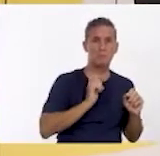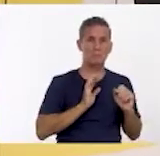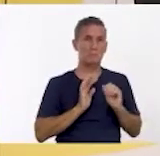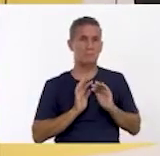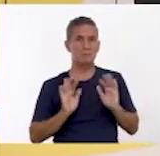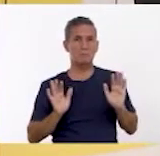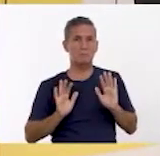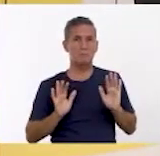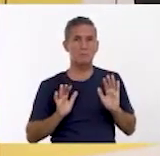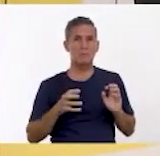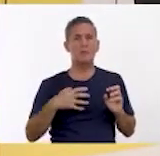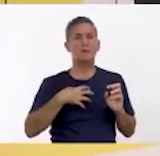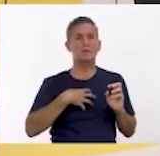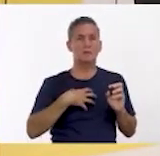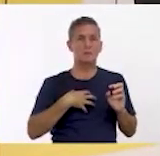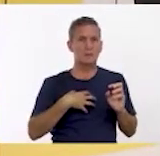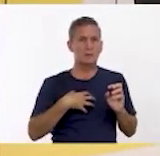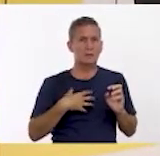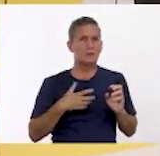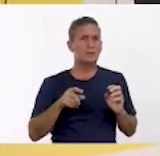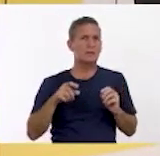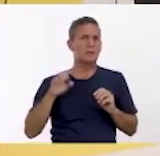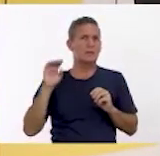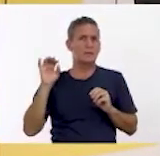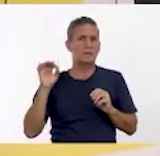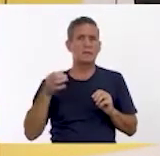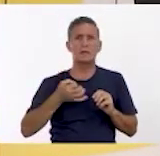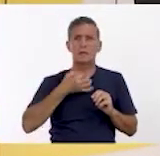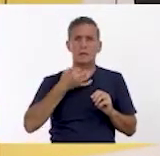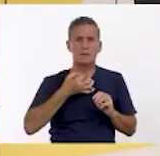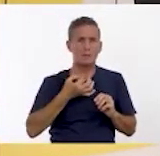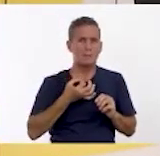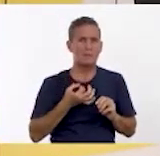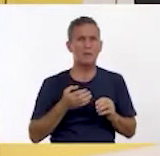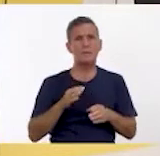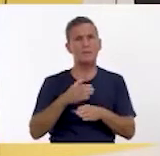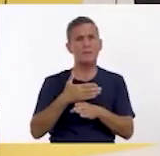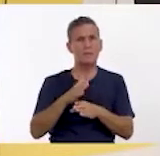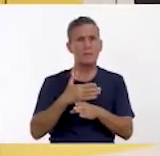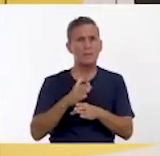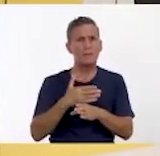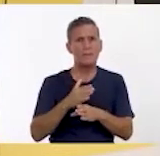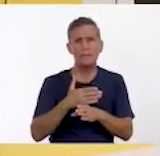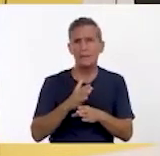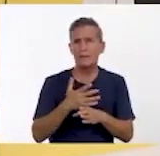tenemos que decir que son las diferencias entre el mundo desarrollado y subdesarrollado. No